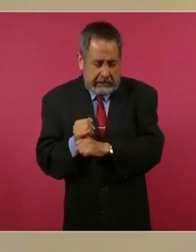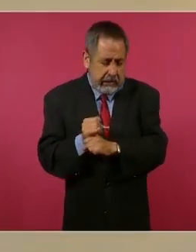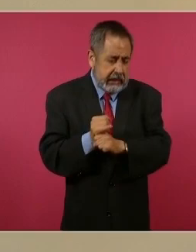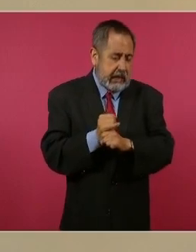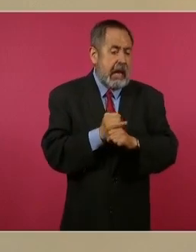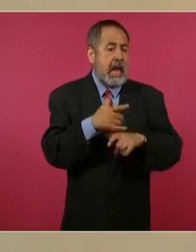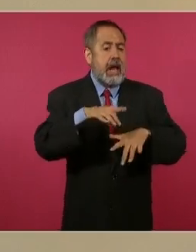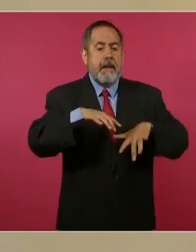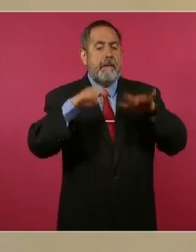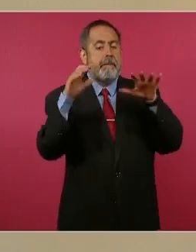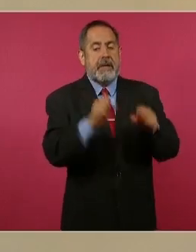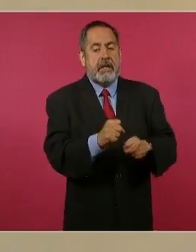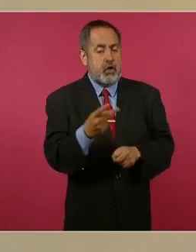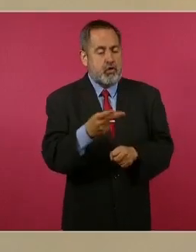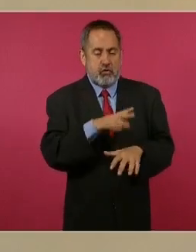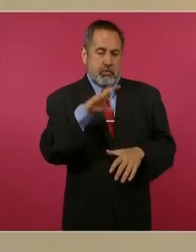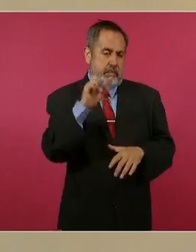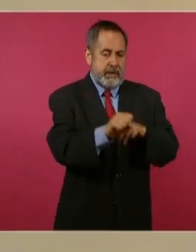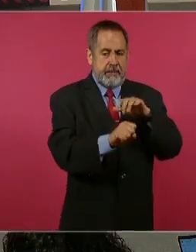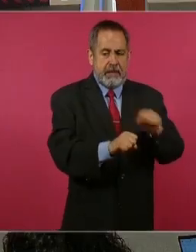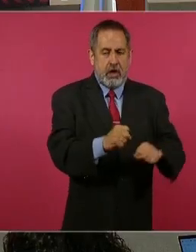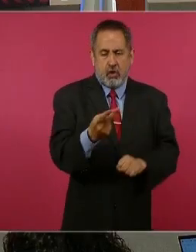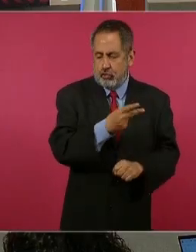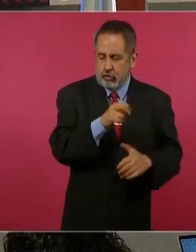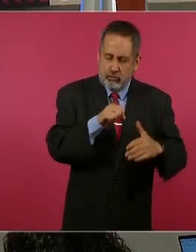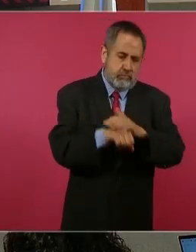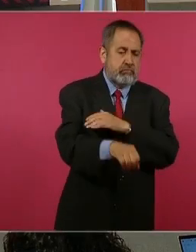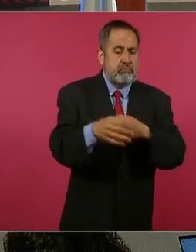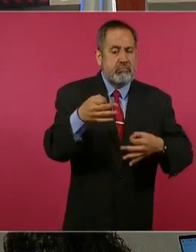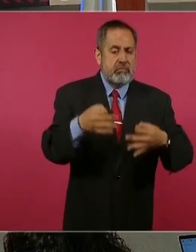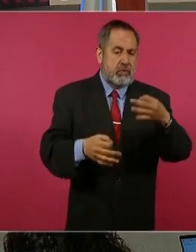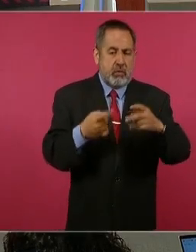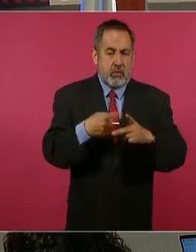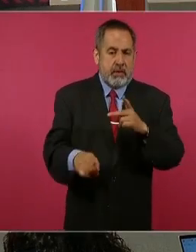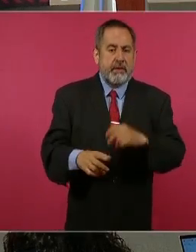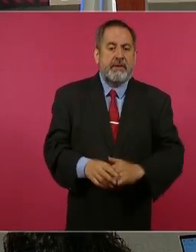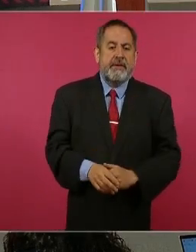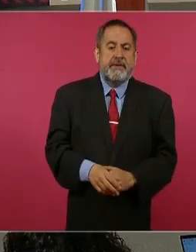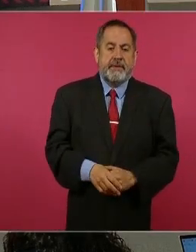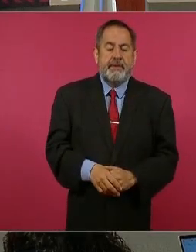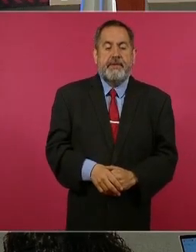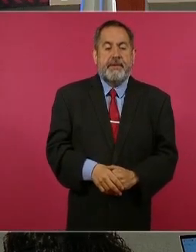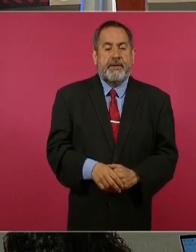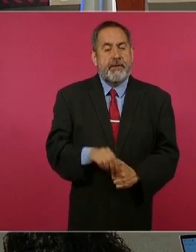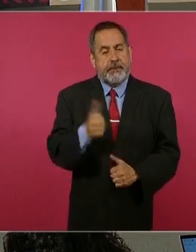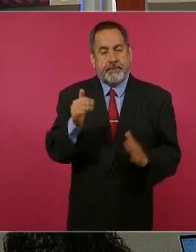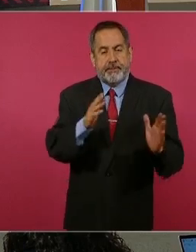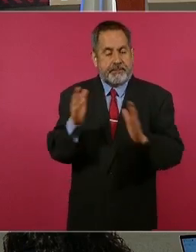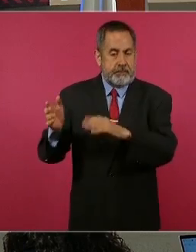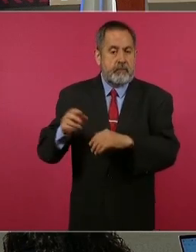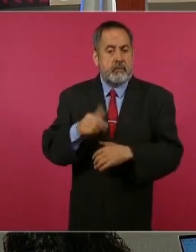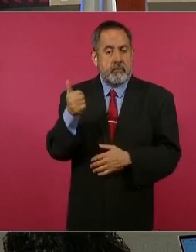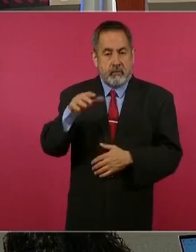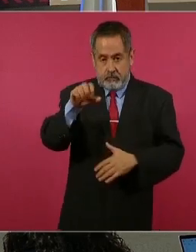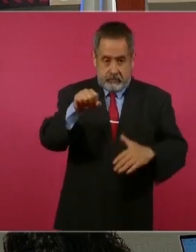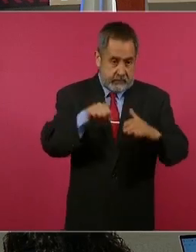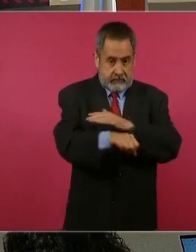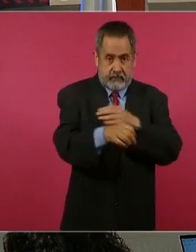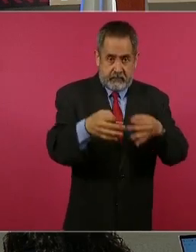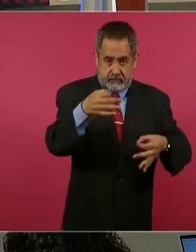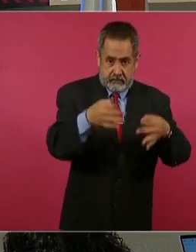que llevaron a la detención de los hoy imputados. Adelante. Tenemos esta vinculación al proceso